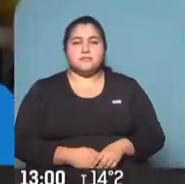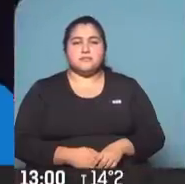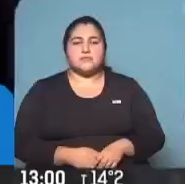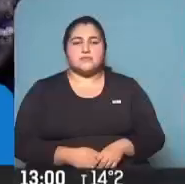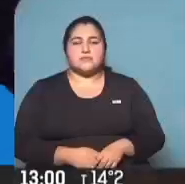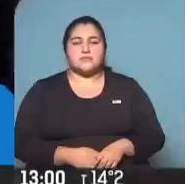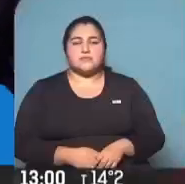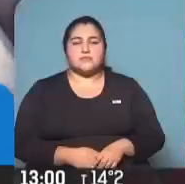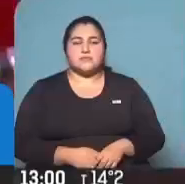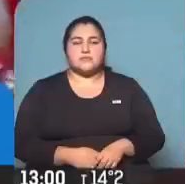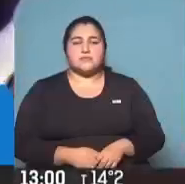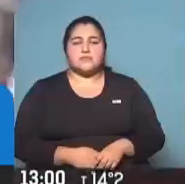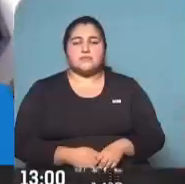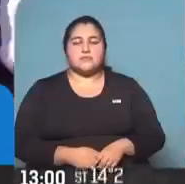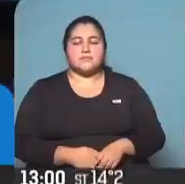ah